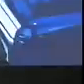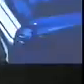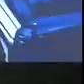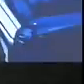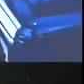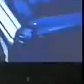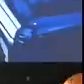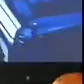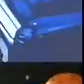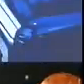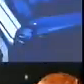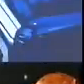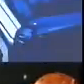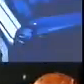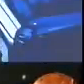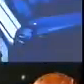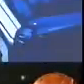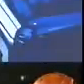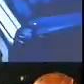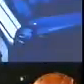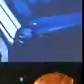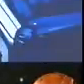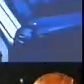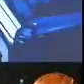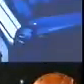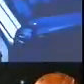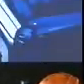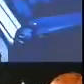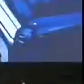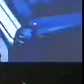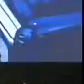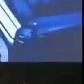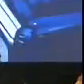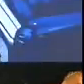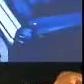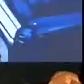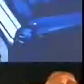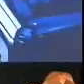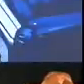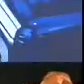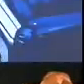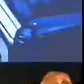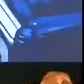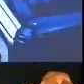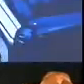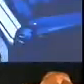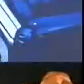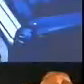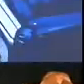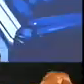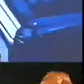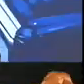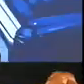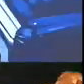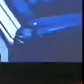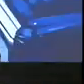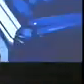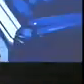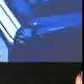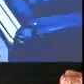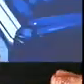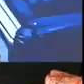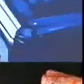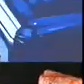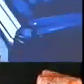En esta fiesta, lúcete con algo diferente. Es por eso que Embutidos Campiña lleva tu mesa con ricos productos de temporada navideña.